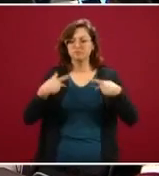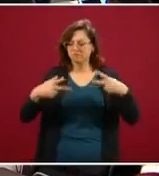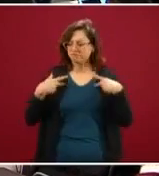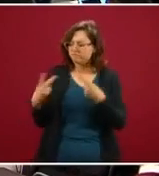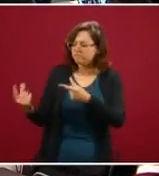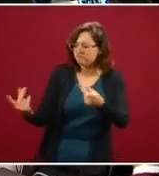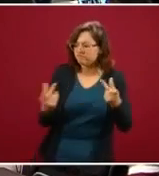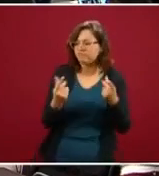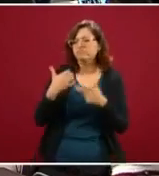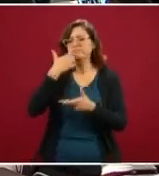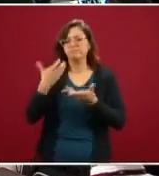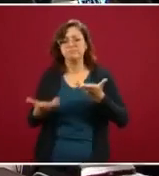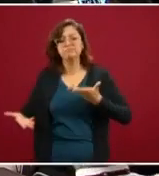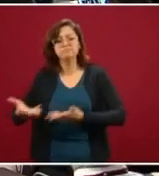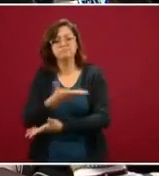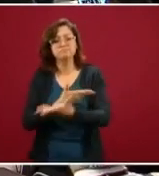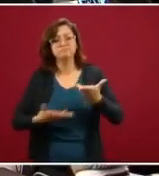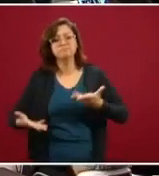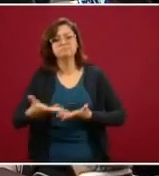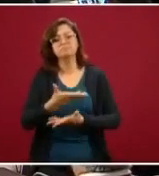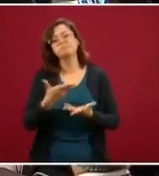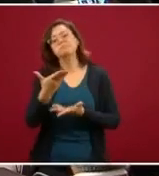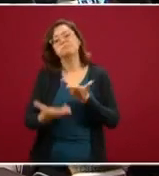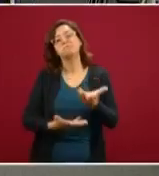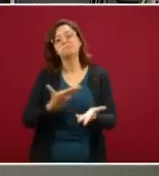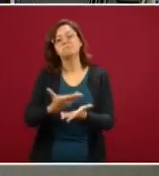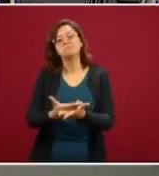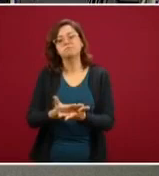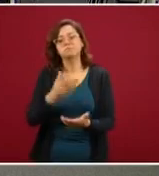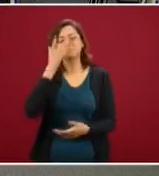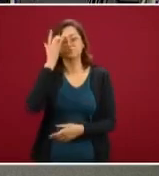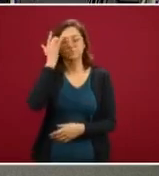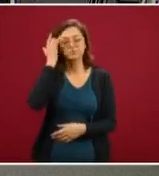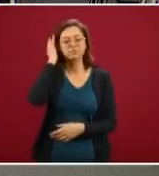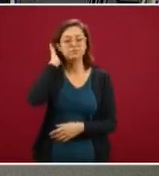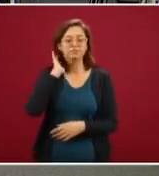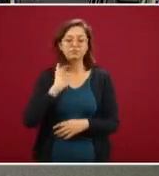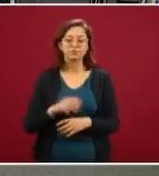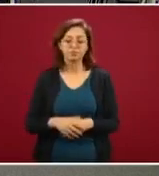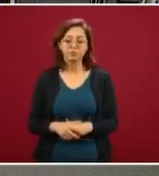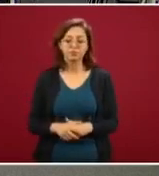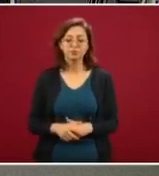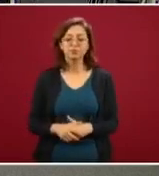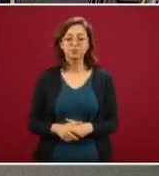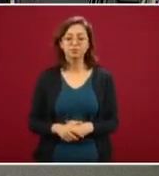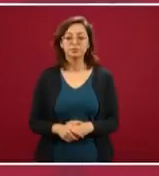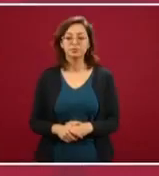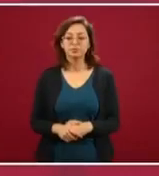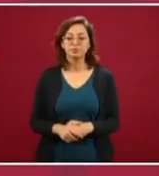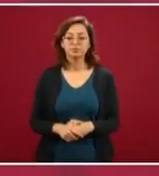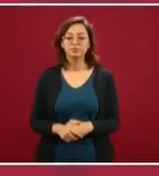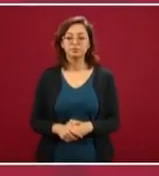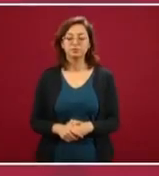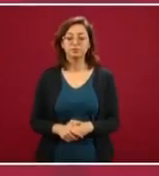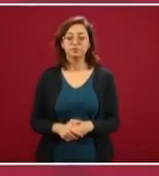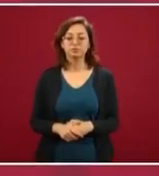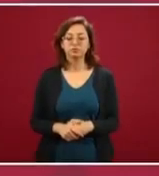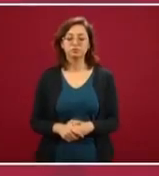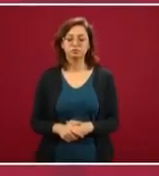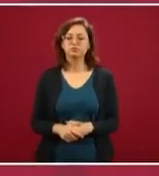activa que quiere cooperar con este gobierno. Ese sería el planteamiento. Bueno, miren, el martes, porque ya se